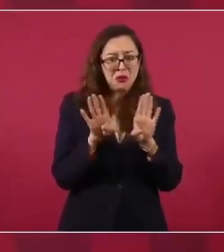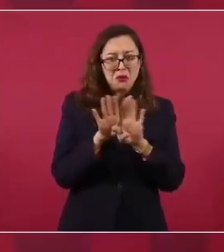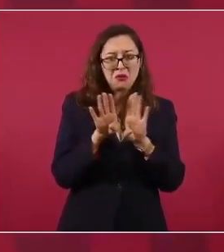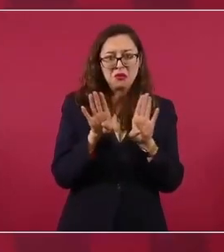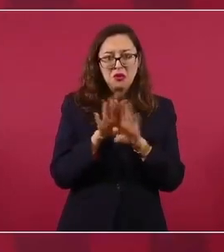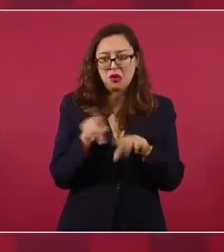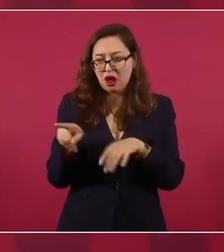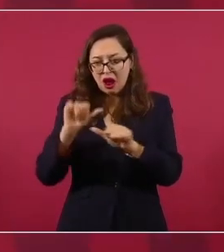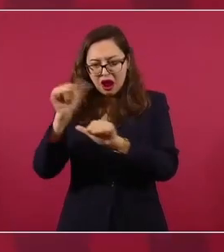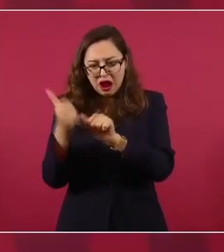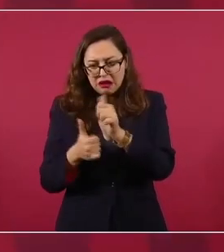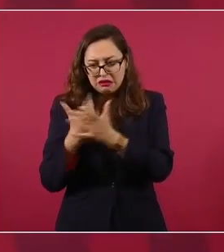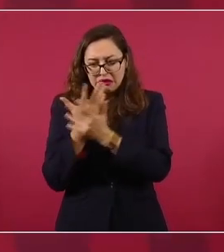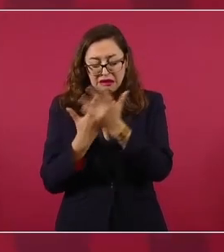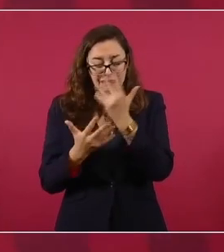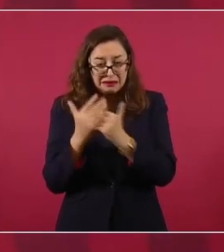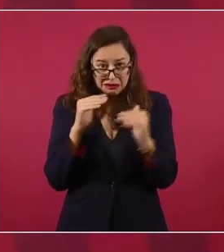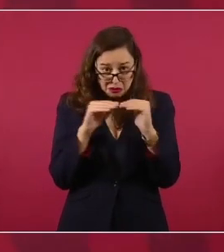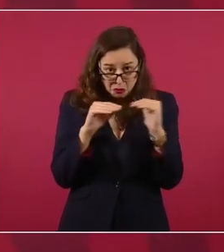artesanos,